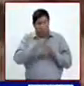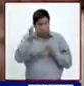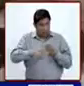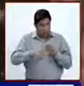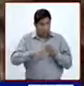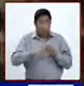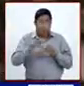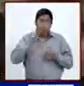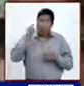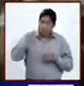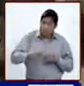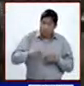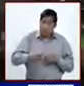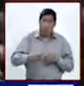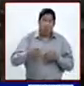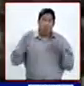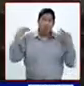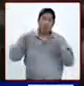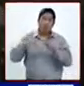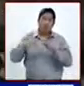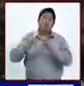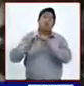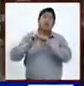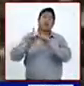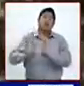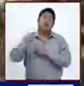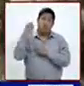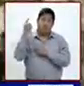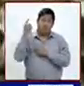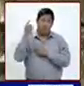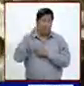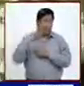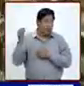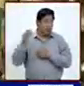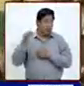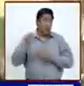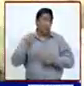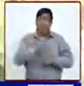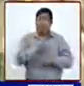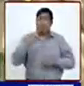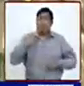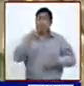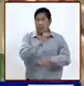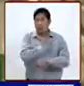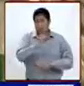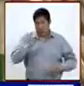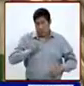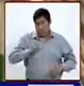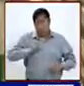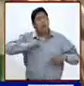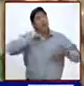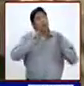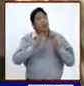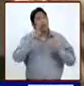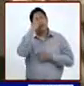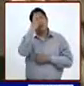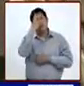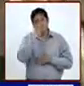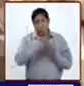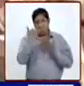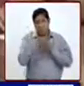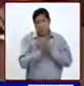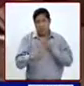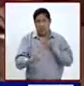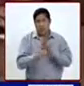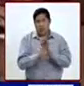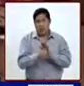cumplir con el mandato del Cabildo y la pregunta 1 para que los asambleístas podamos generar un solo proyecto de